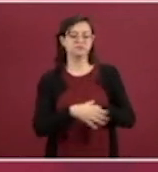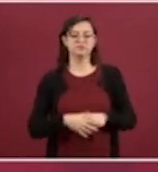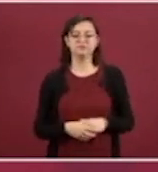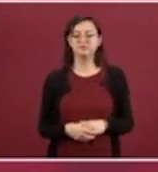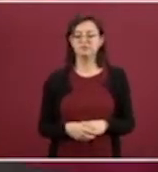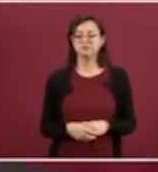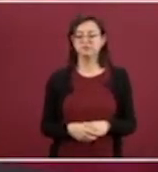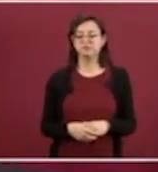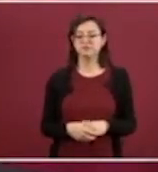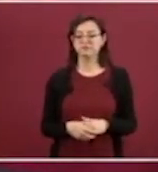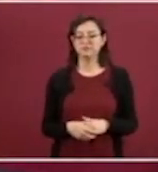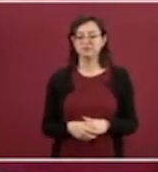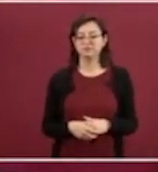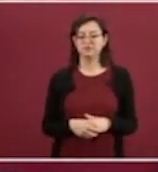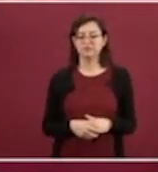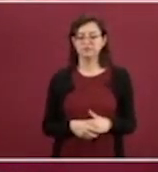para evitar